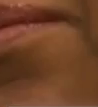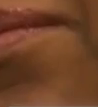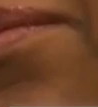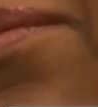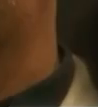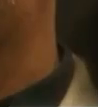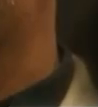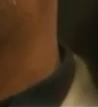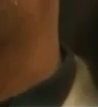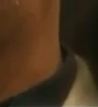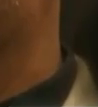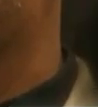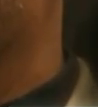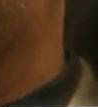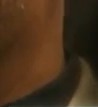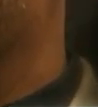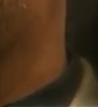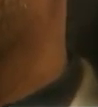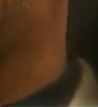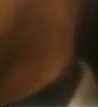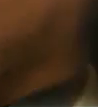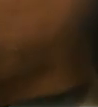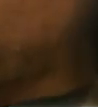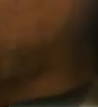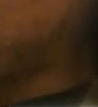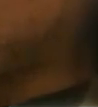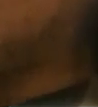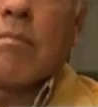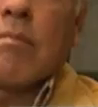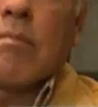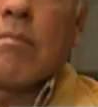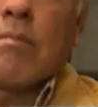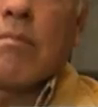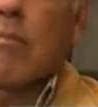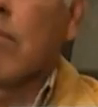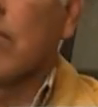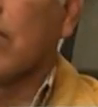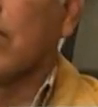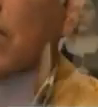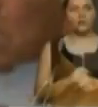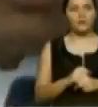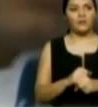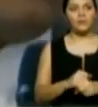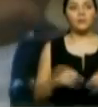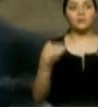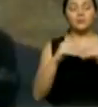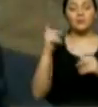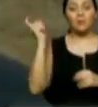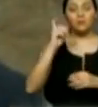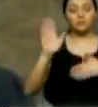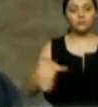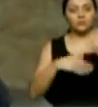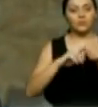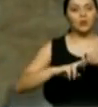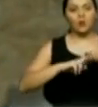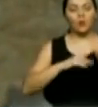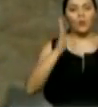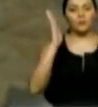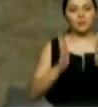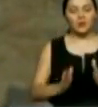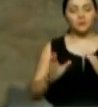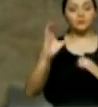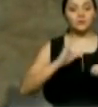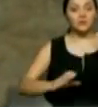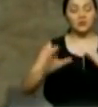abordados en este encuentro académico, el cual, de acuerdo al mandatario, es la clave del desarrollo. Y para eso se requiere talento humano,